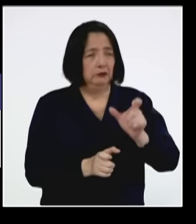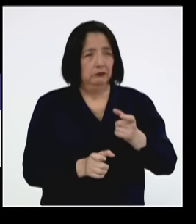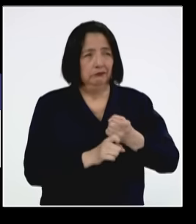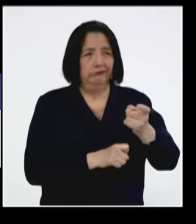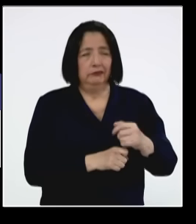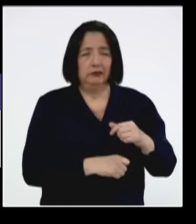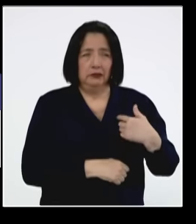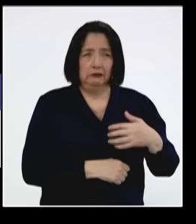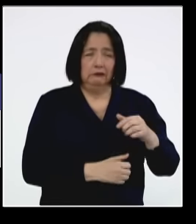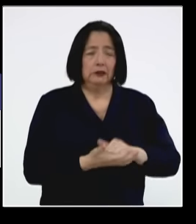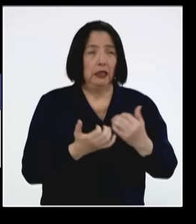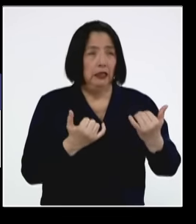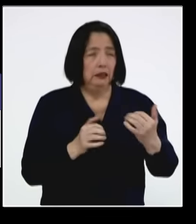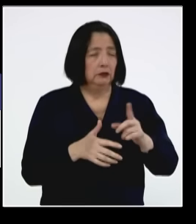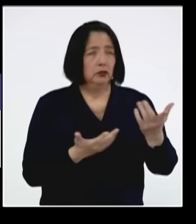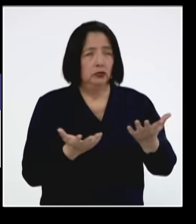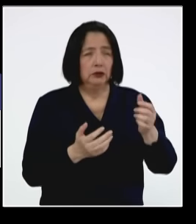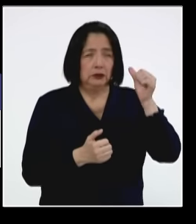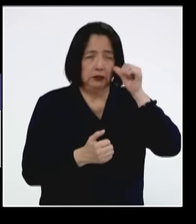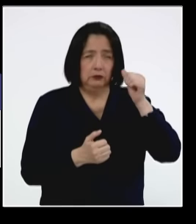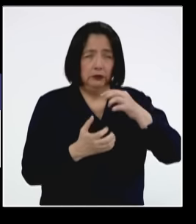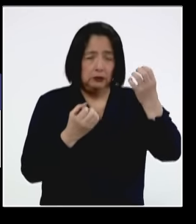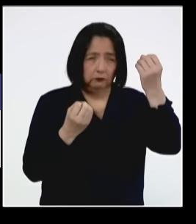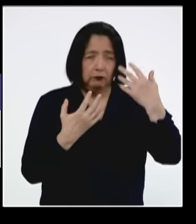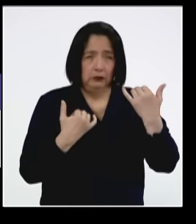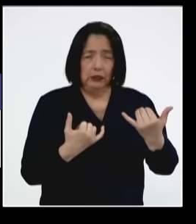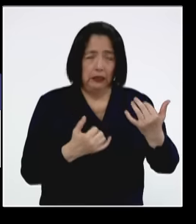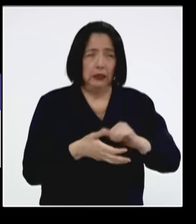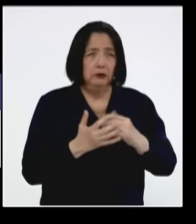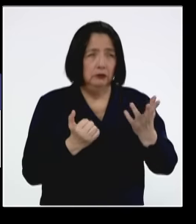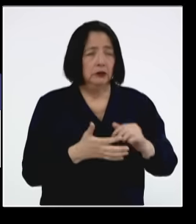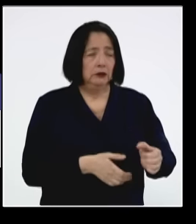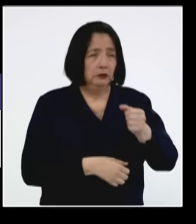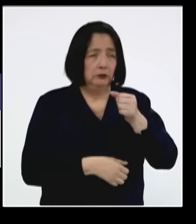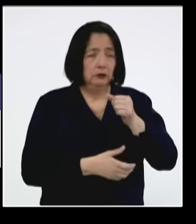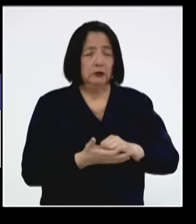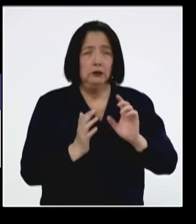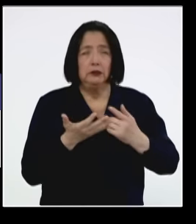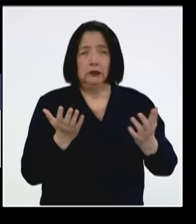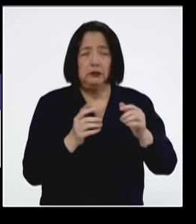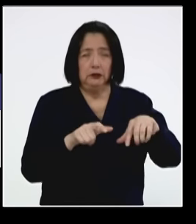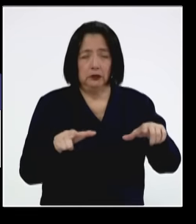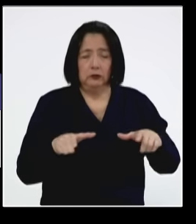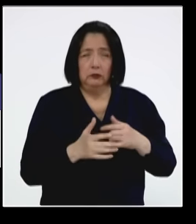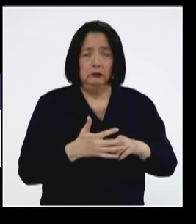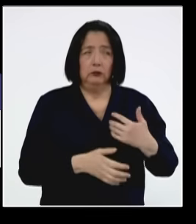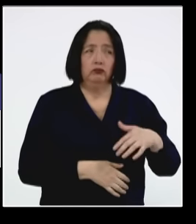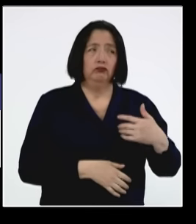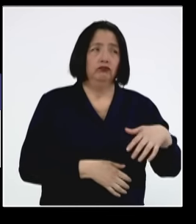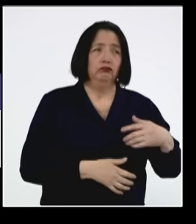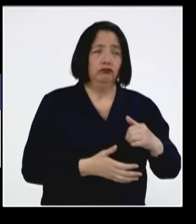persona herida. Estamos en El Agustino. Información en desarrollo que trae nuestro compañero Alejandro Montrío desde esta zona, en medio